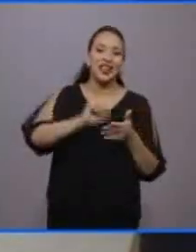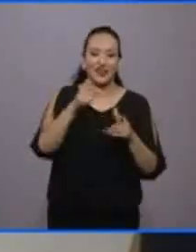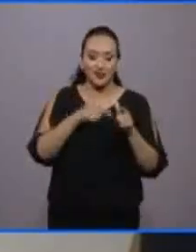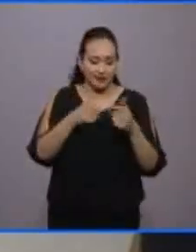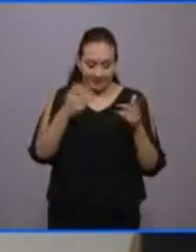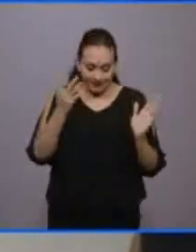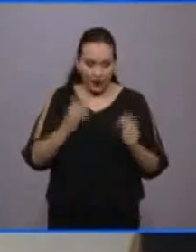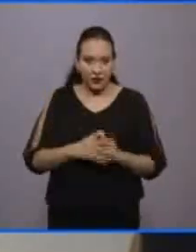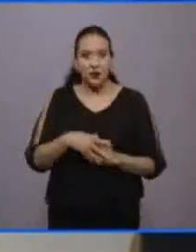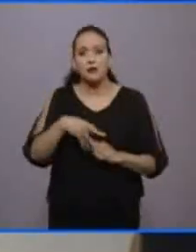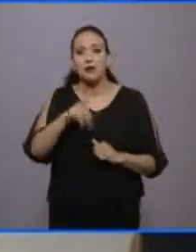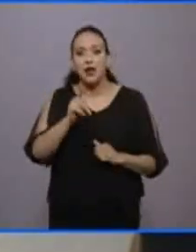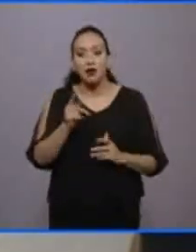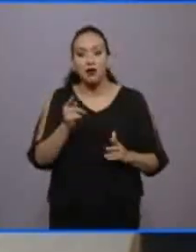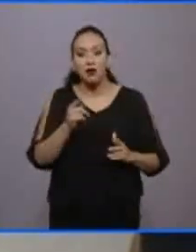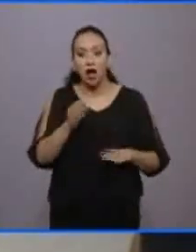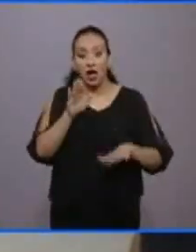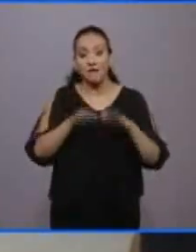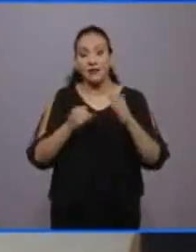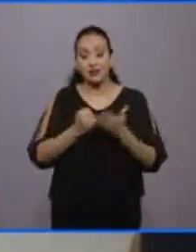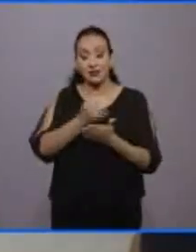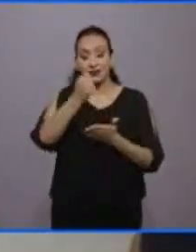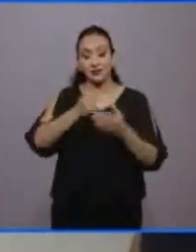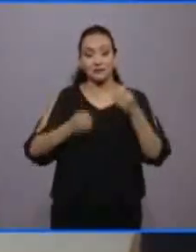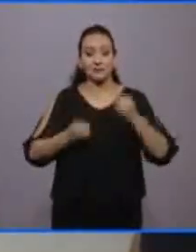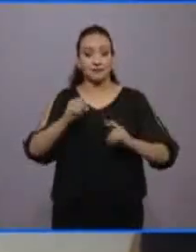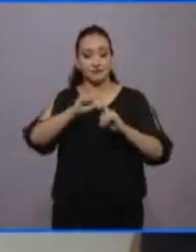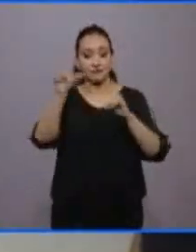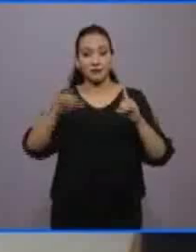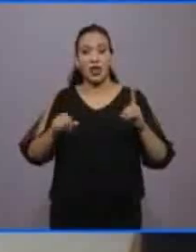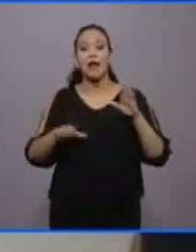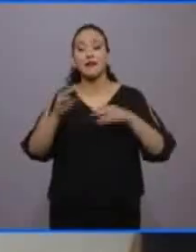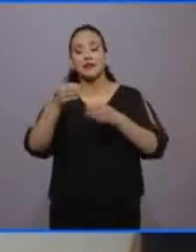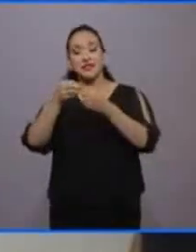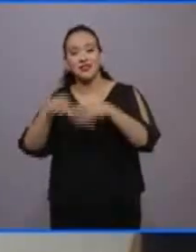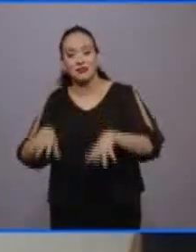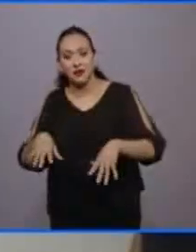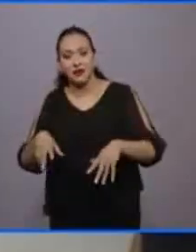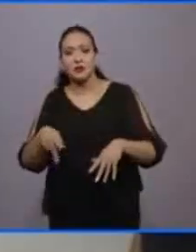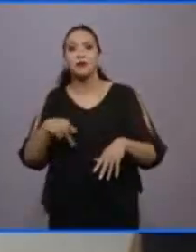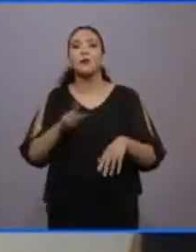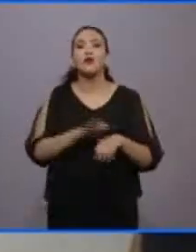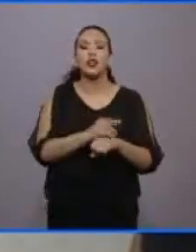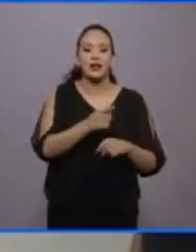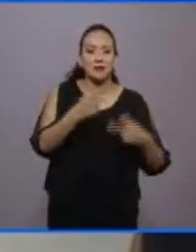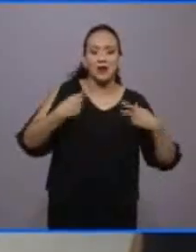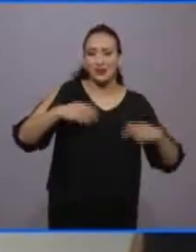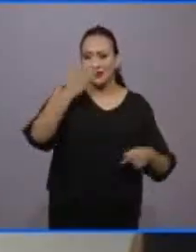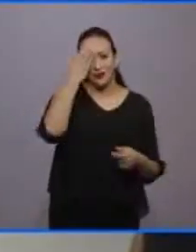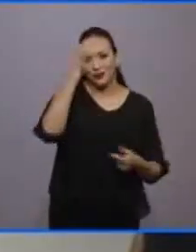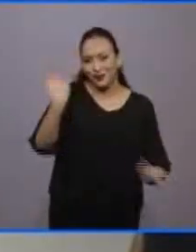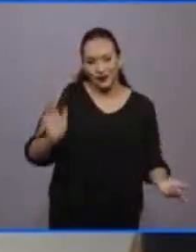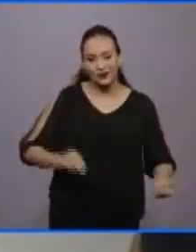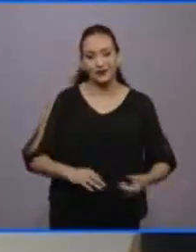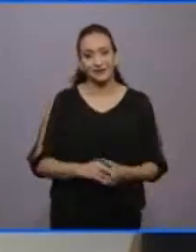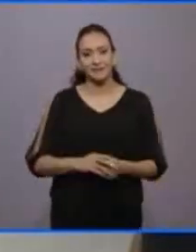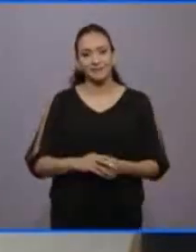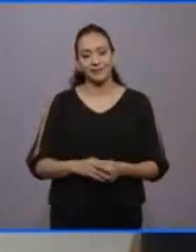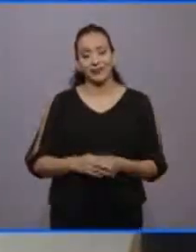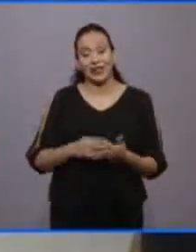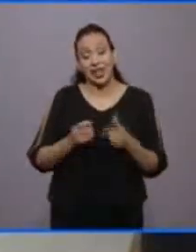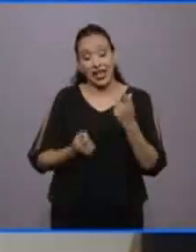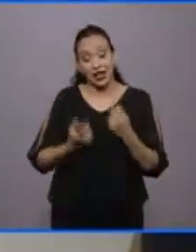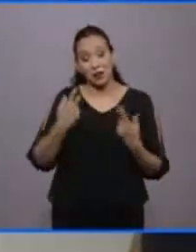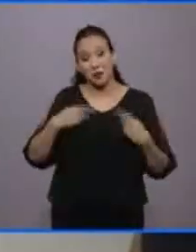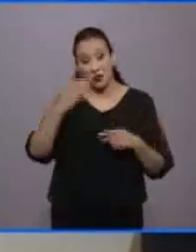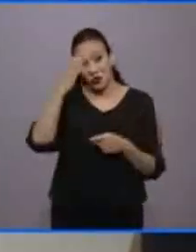es muy fácil que en ese mar de decisiones se pierdan algunas por el desconocimiento de ellas. Y que al desconocerse algo